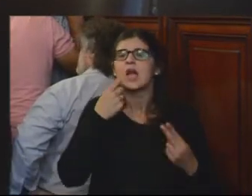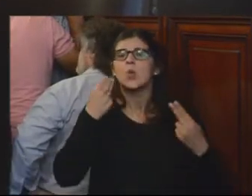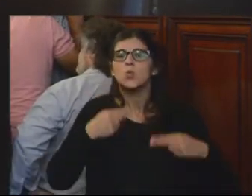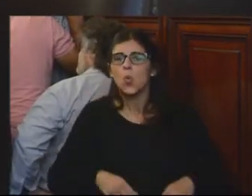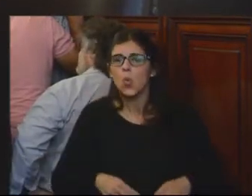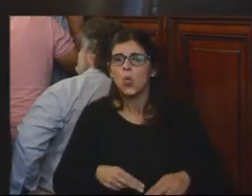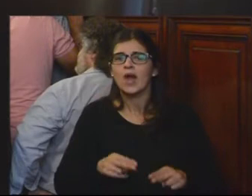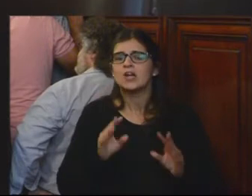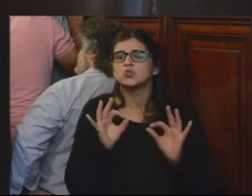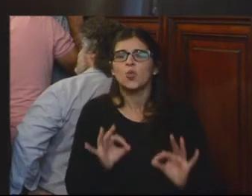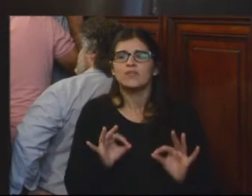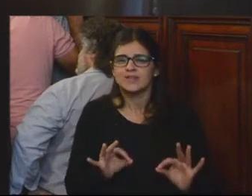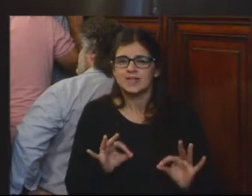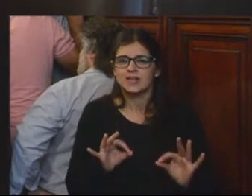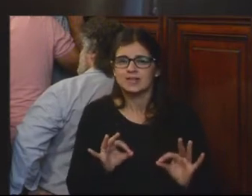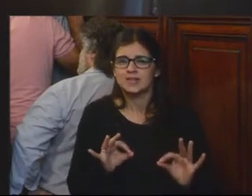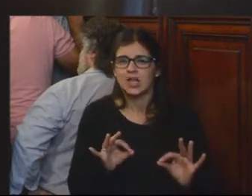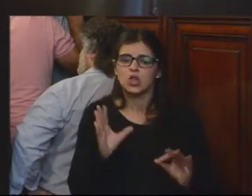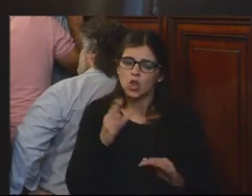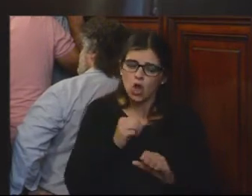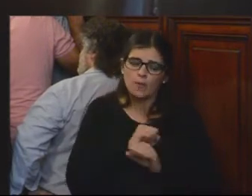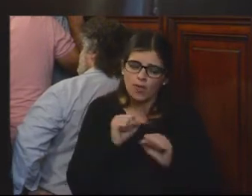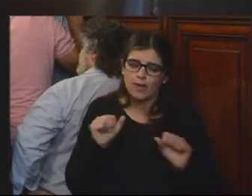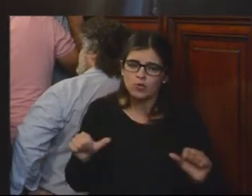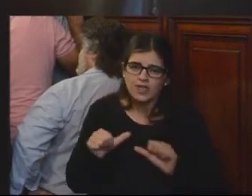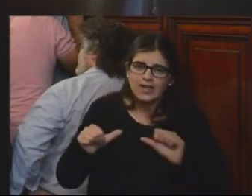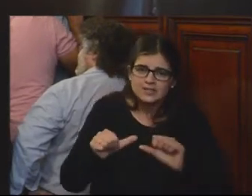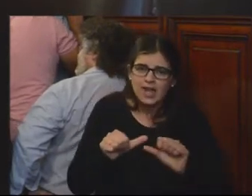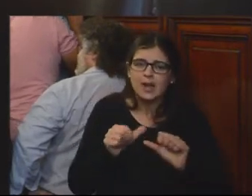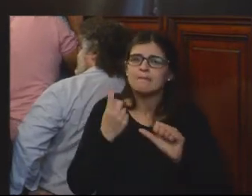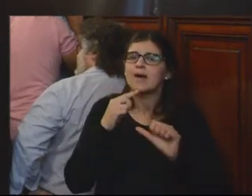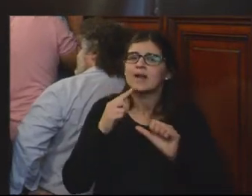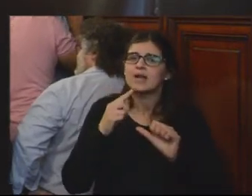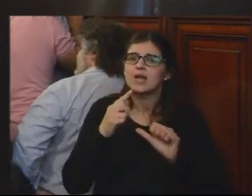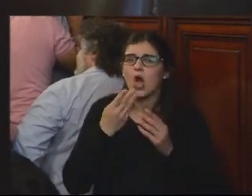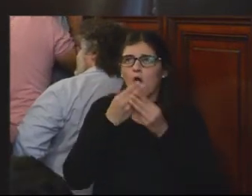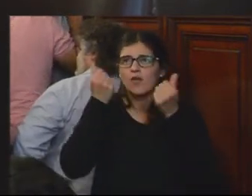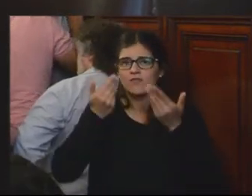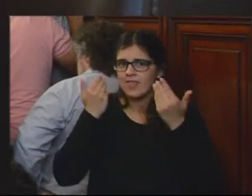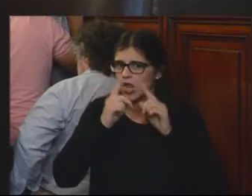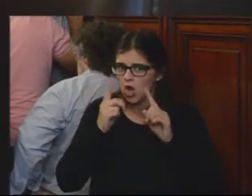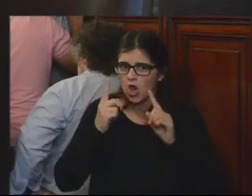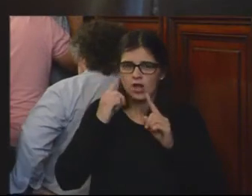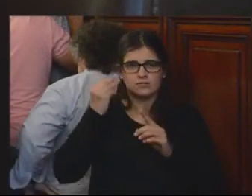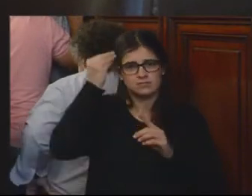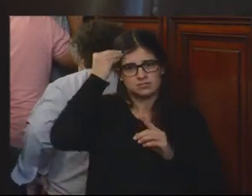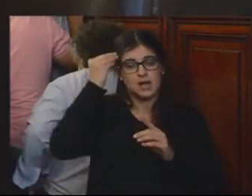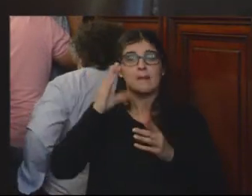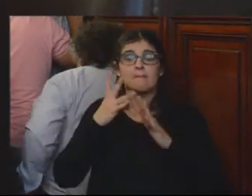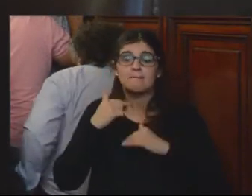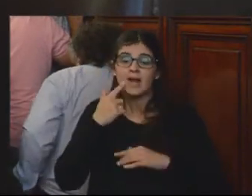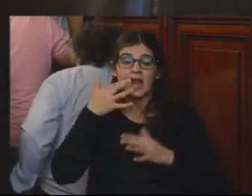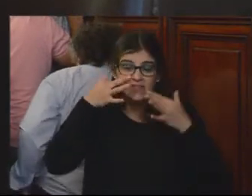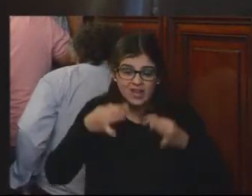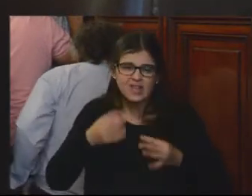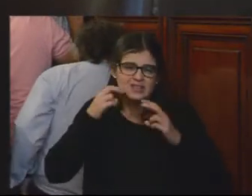suficiente todo lo que podamos hacer para que no haya olvido para que lleguemos a la verdad